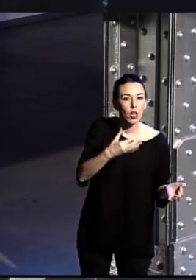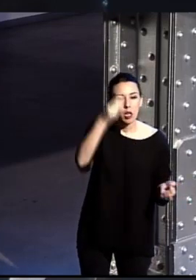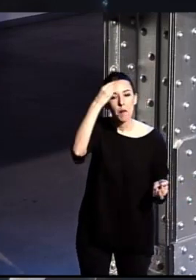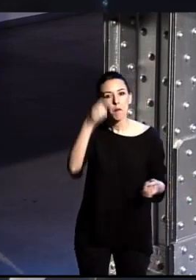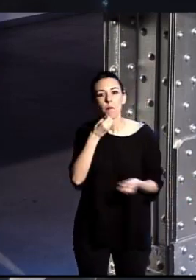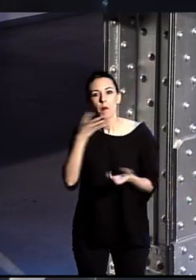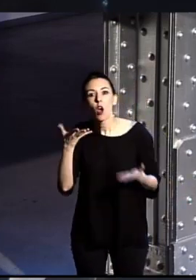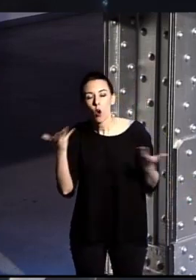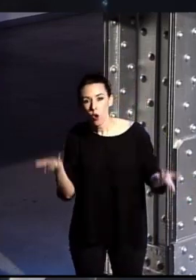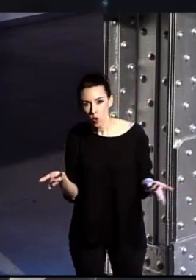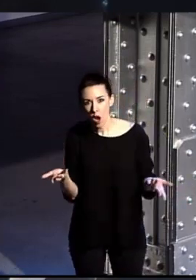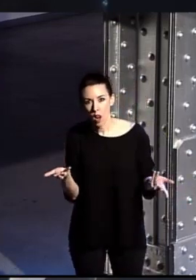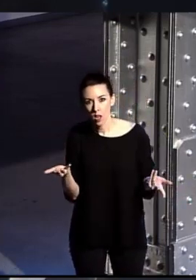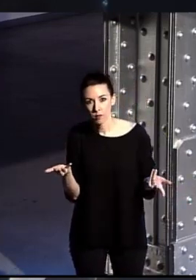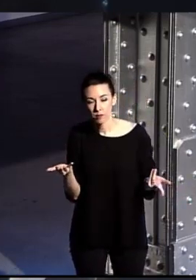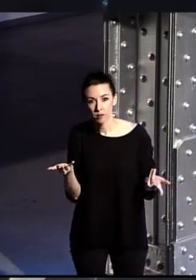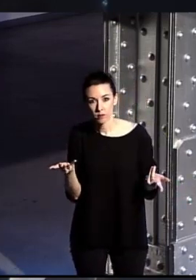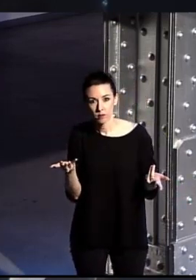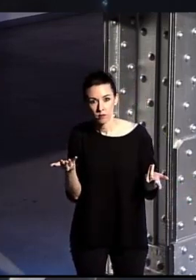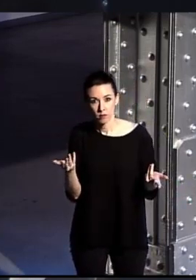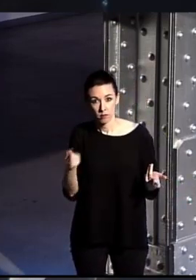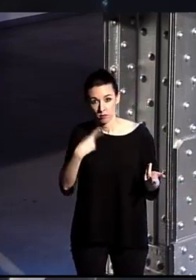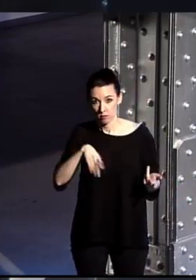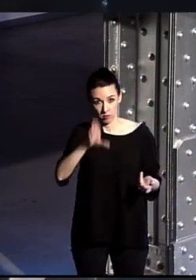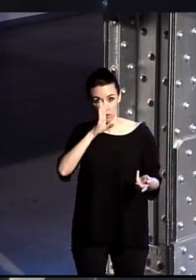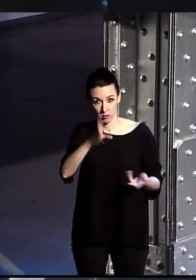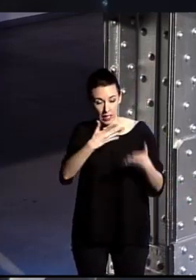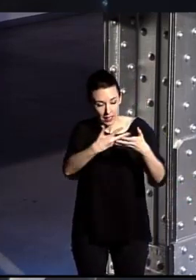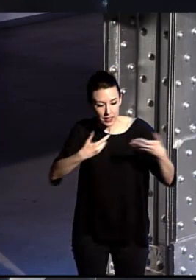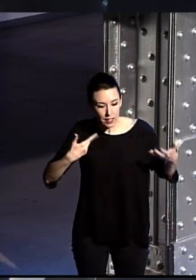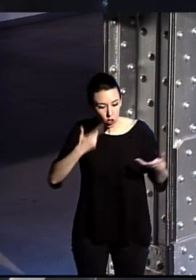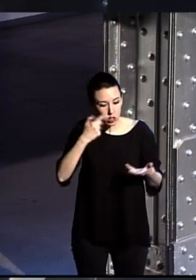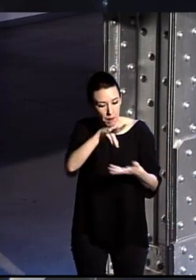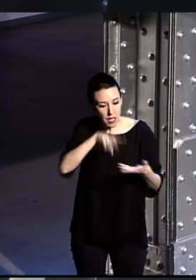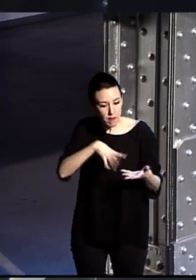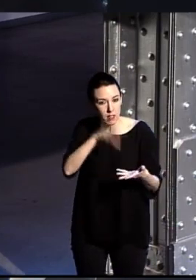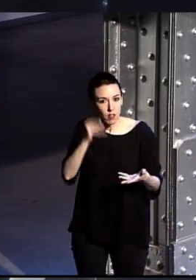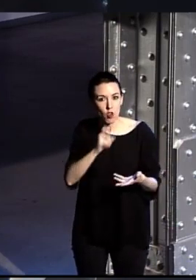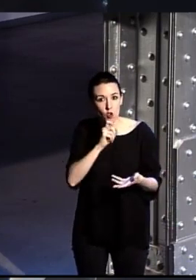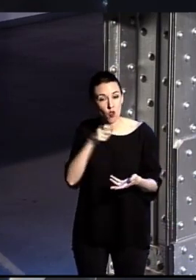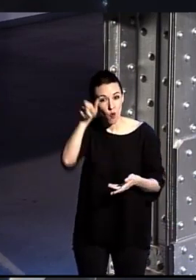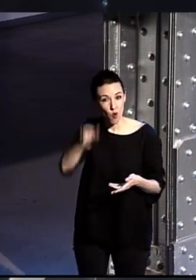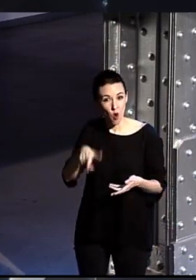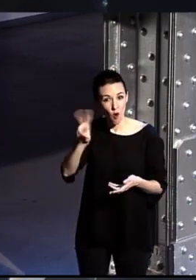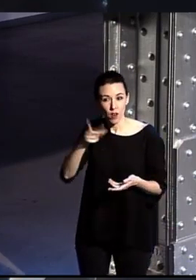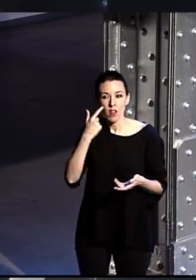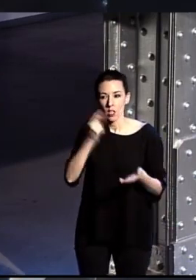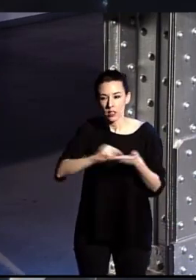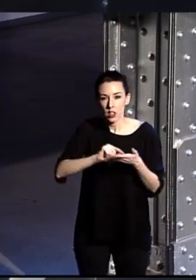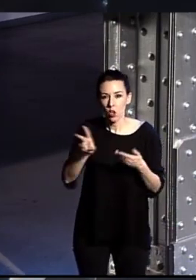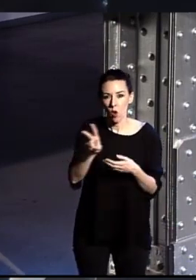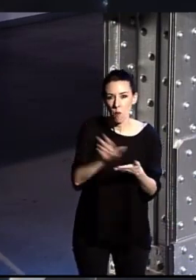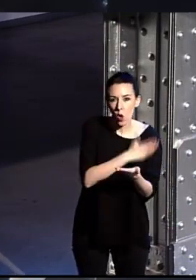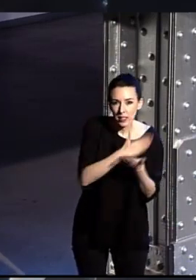Pensé que era mejor ir a los textos directamente y a ver cómo los veía yo. Él había escrito poesía, teatro,